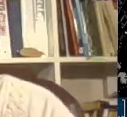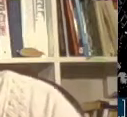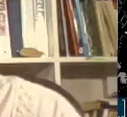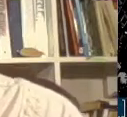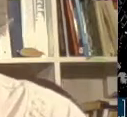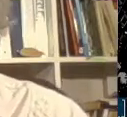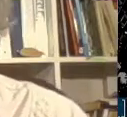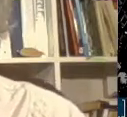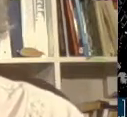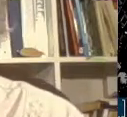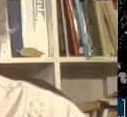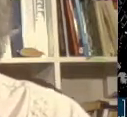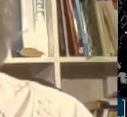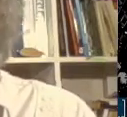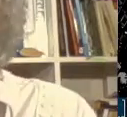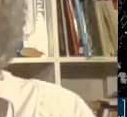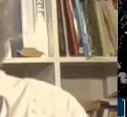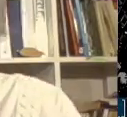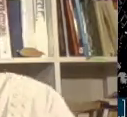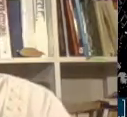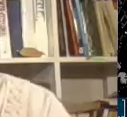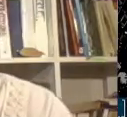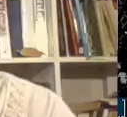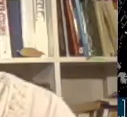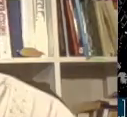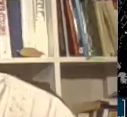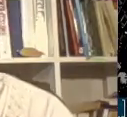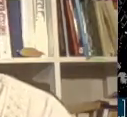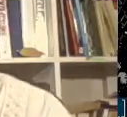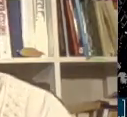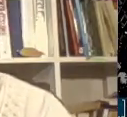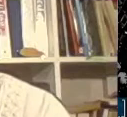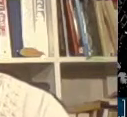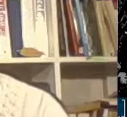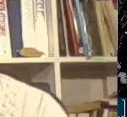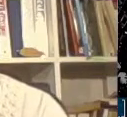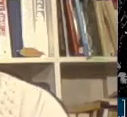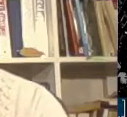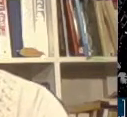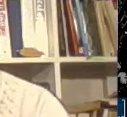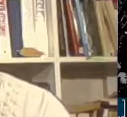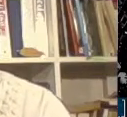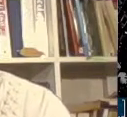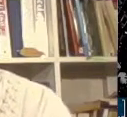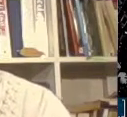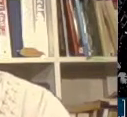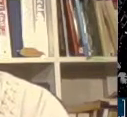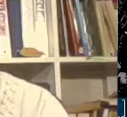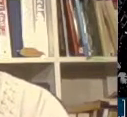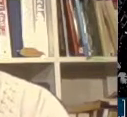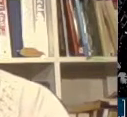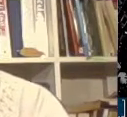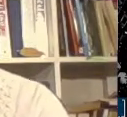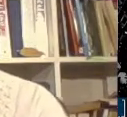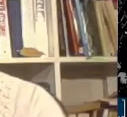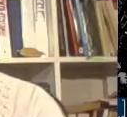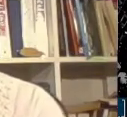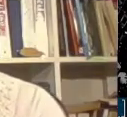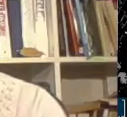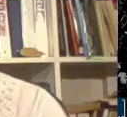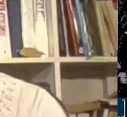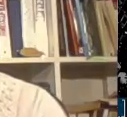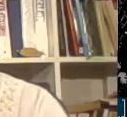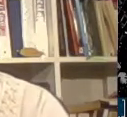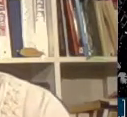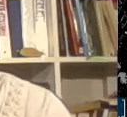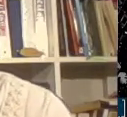de las dos cosas anteriores. Pero bueno, esto es parte de la práctica de un periodismo científico, de un gobierno